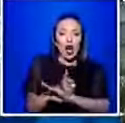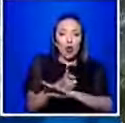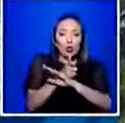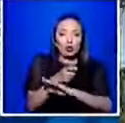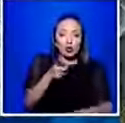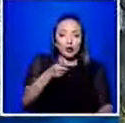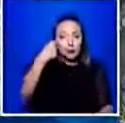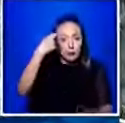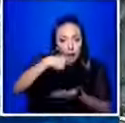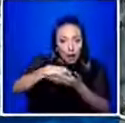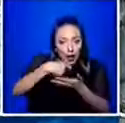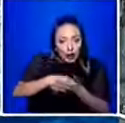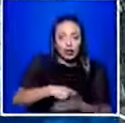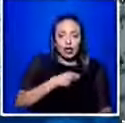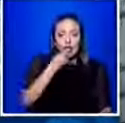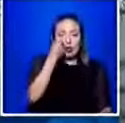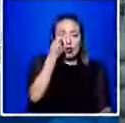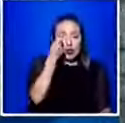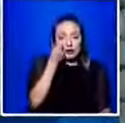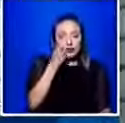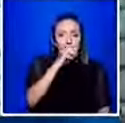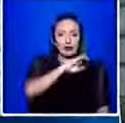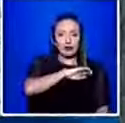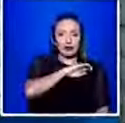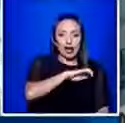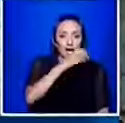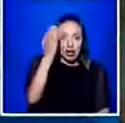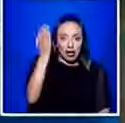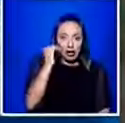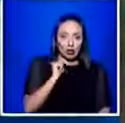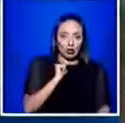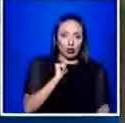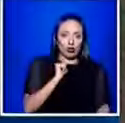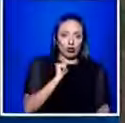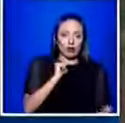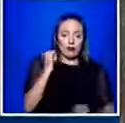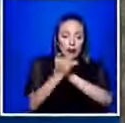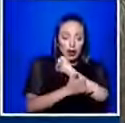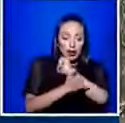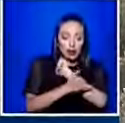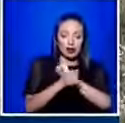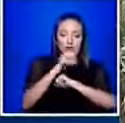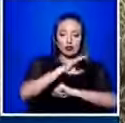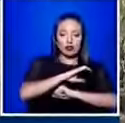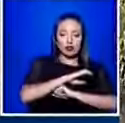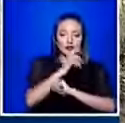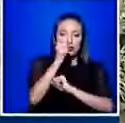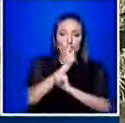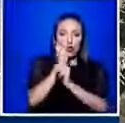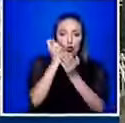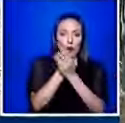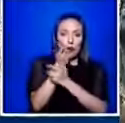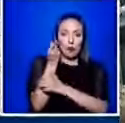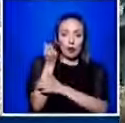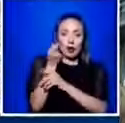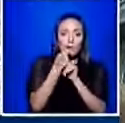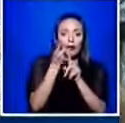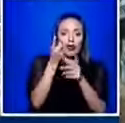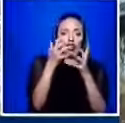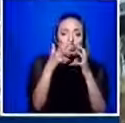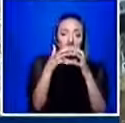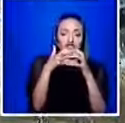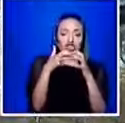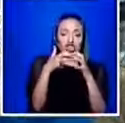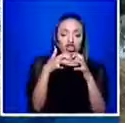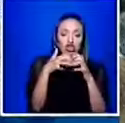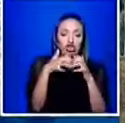costó dinero también al municipio de Quito, al país, pero lamentablemente se está deteriorando,